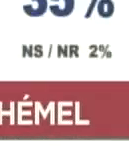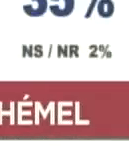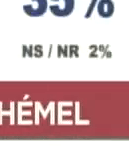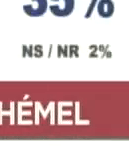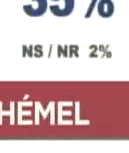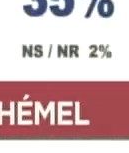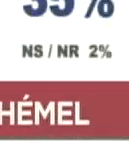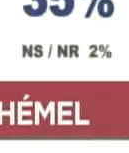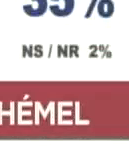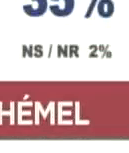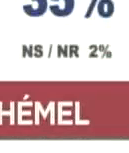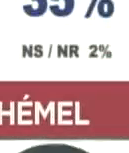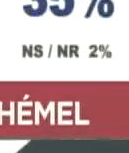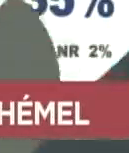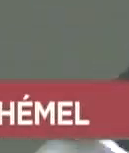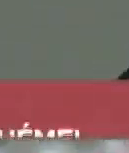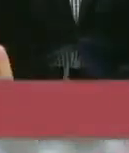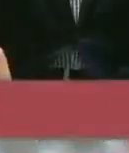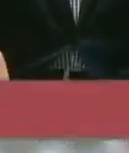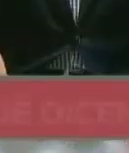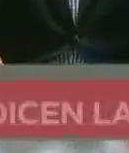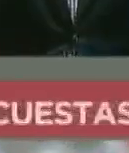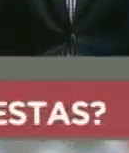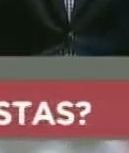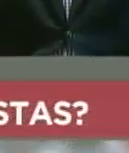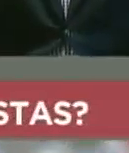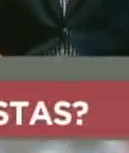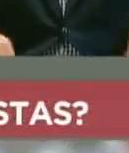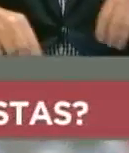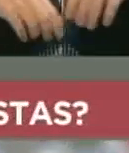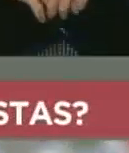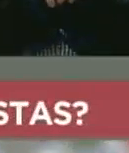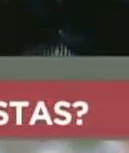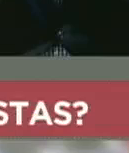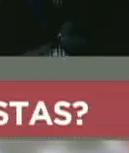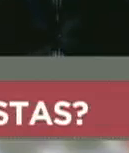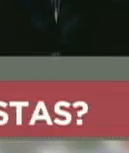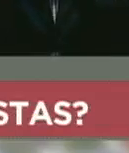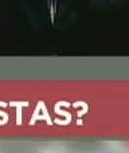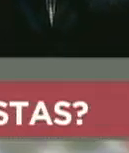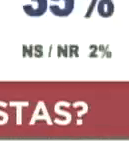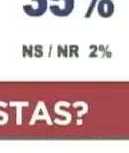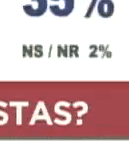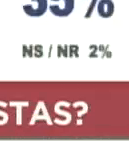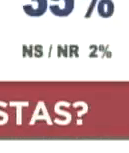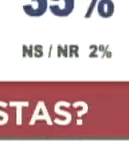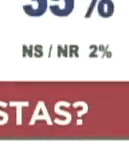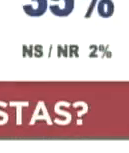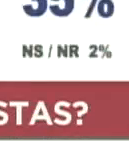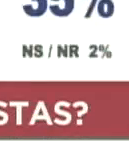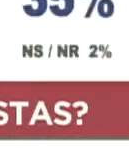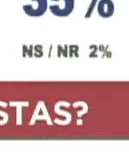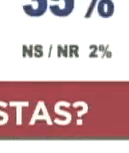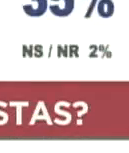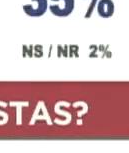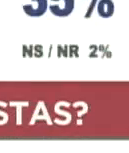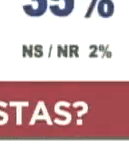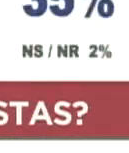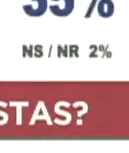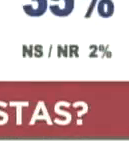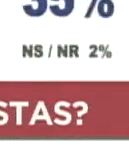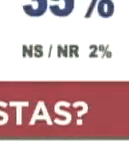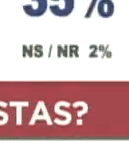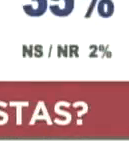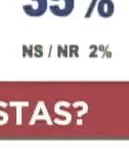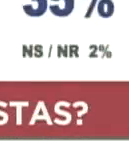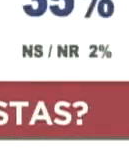presidente de Interlaces. ¿Optimista o pesimista? ¿Qué dijo la gente? 63% se declara optimista